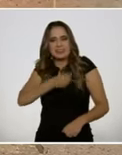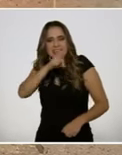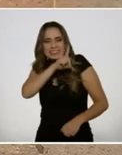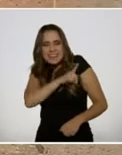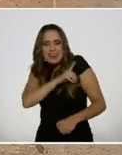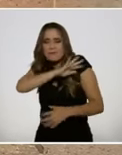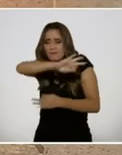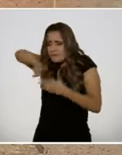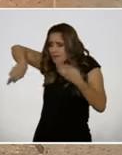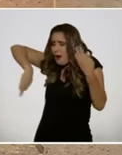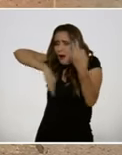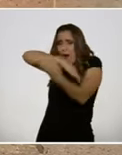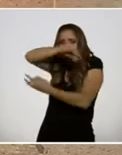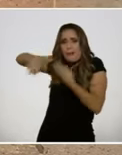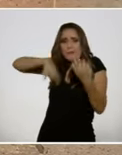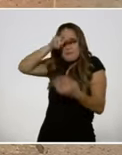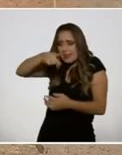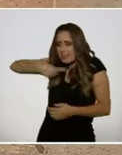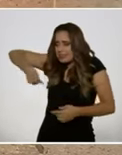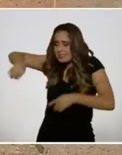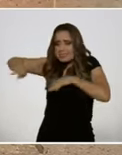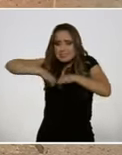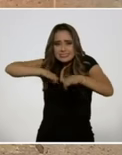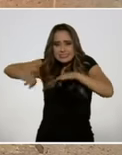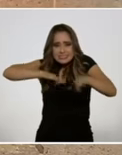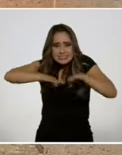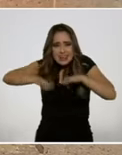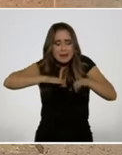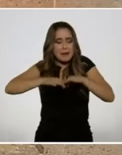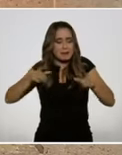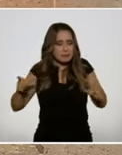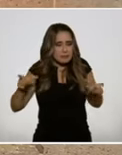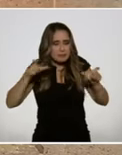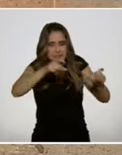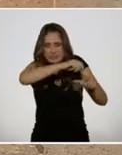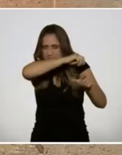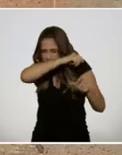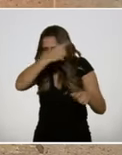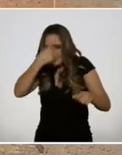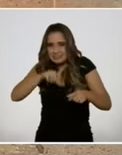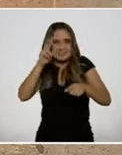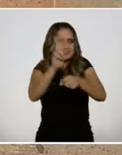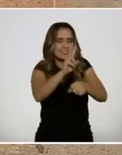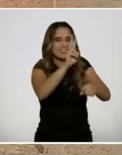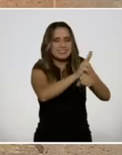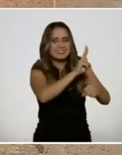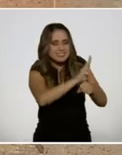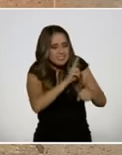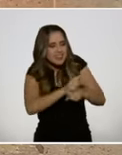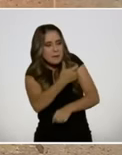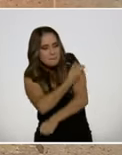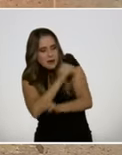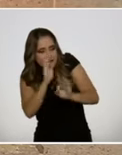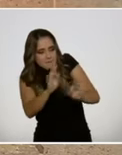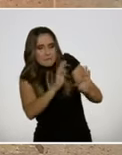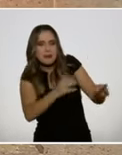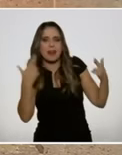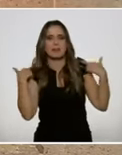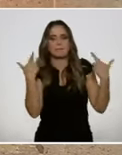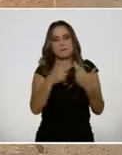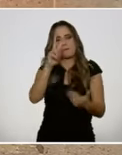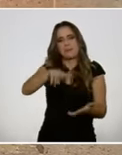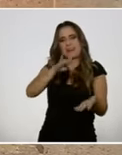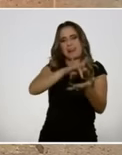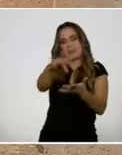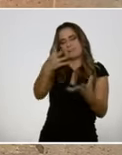trabajo en todo este gabinete y yo me siento muy orgullosa de pertenecer en él. Pero también me siento muy orgullosa del equipo que encabezo y